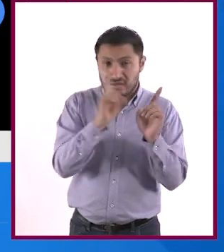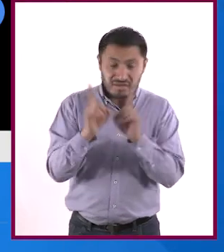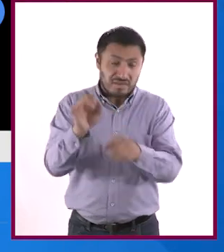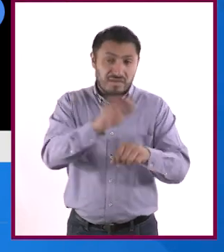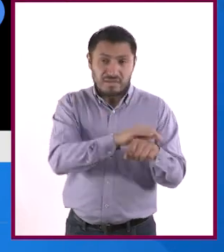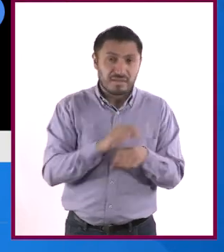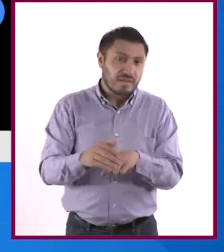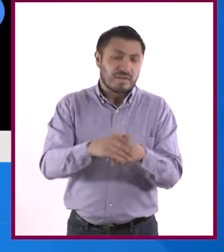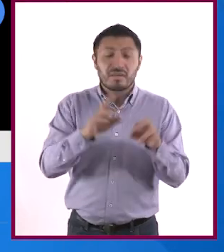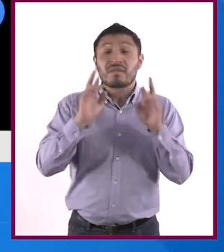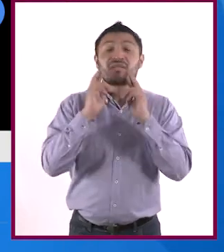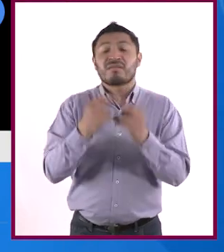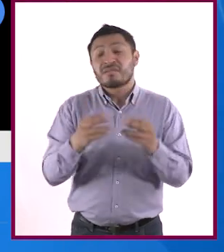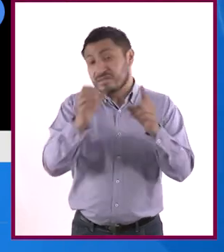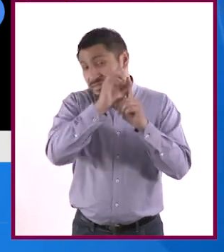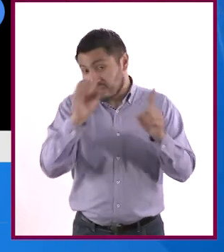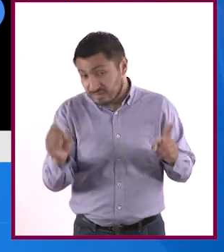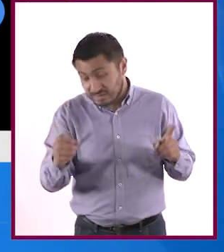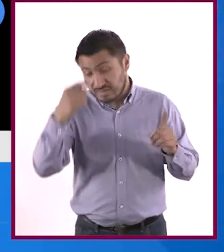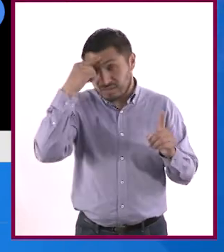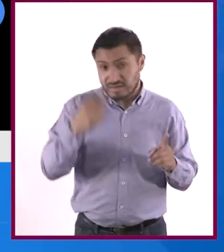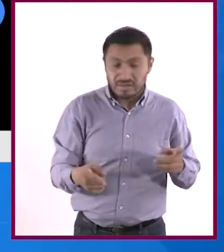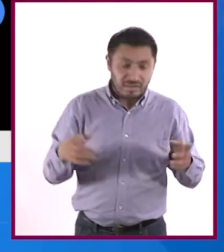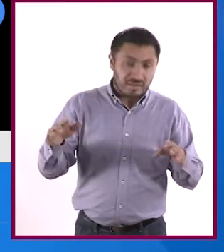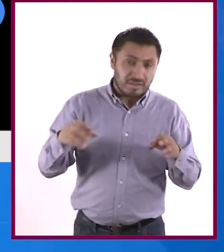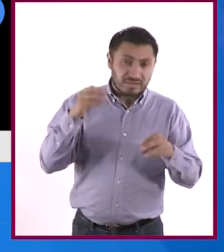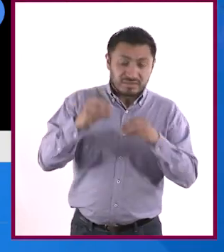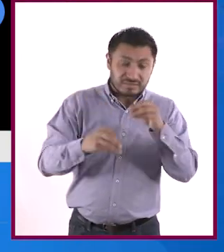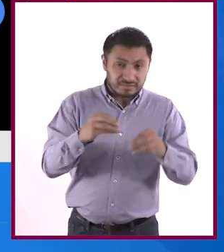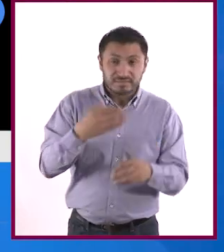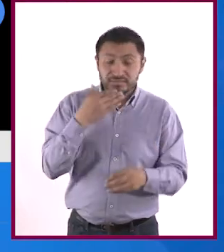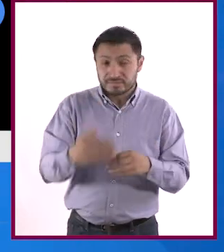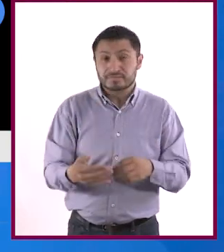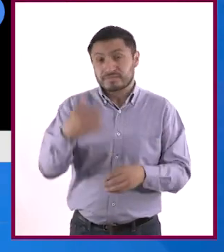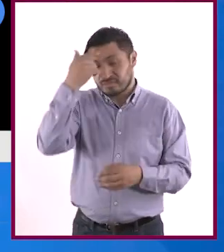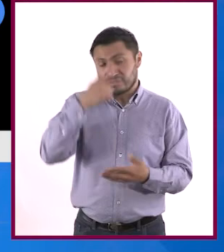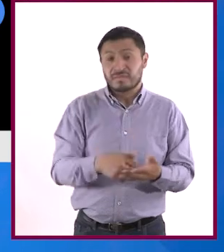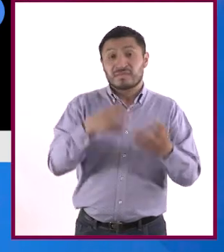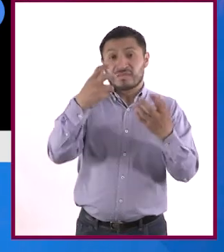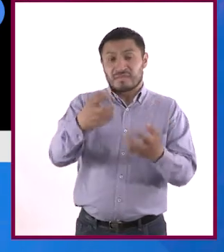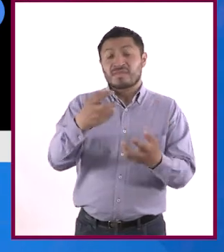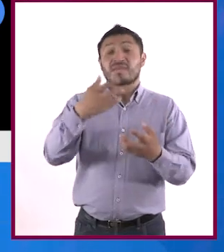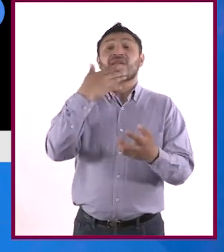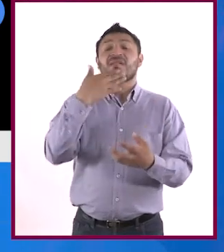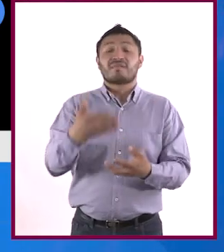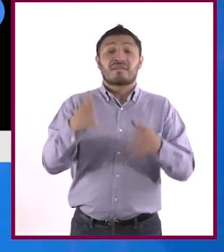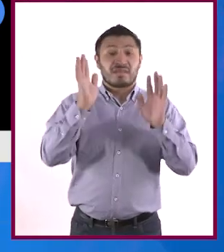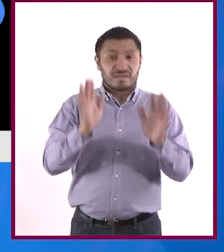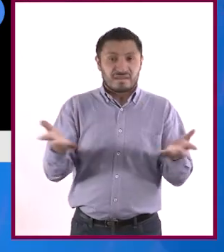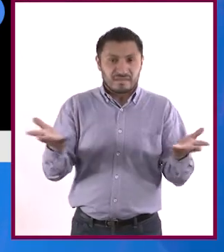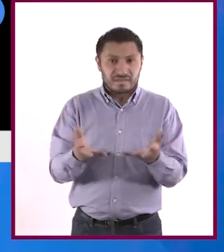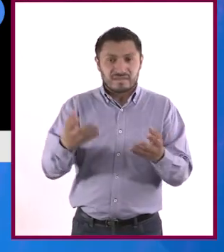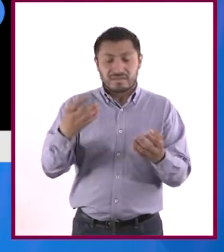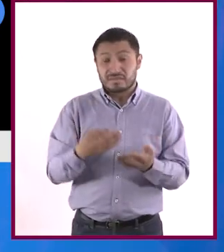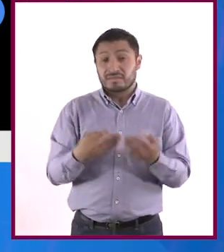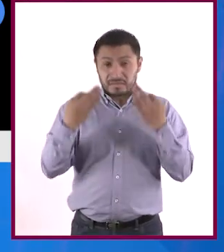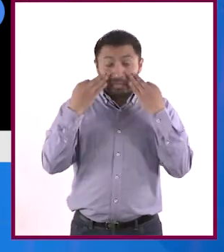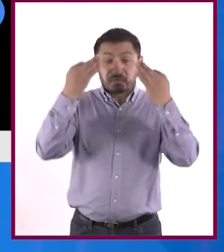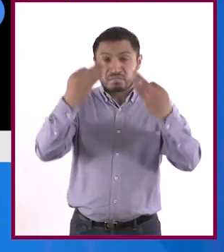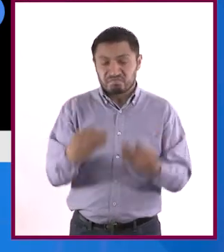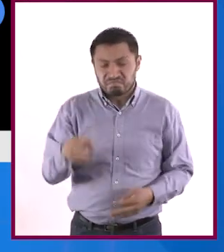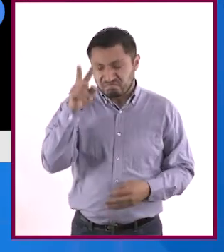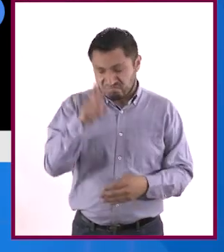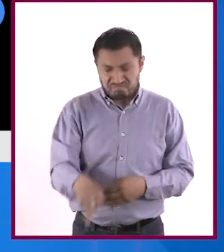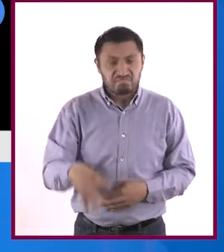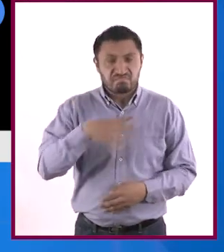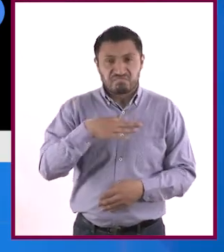amigas o amigos, organizarse también para irlos reivindicando. Creo que esto es algo que ya están haciendo y que nos han dado muestra de que de verdad tienen